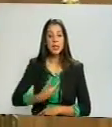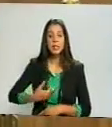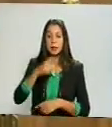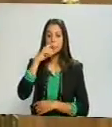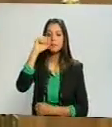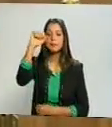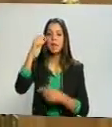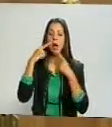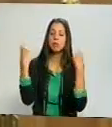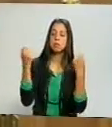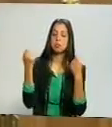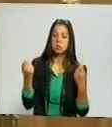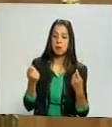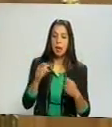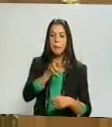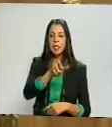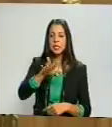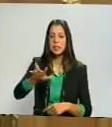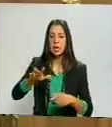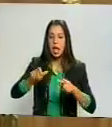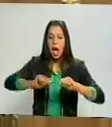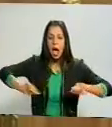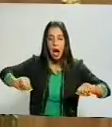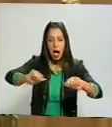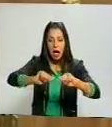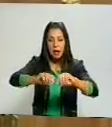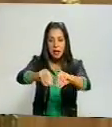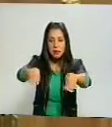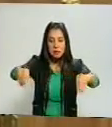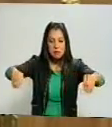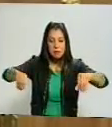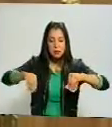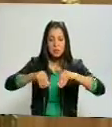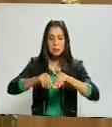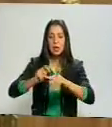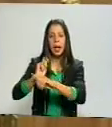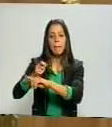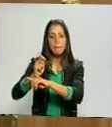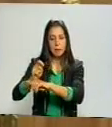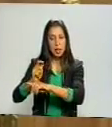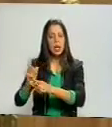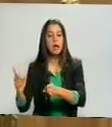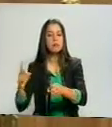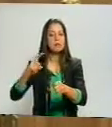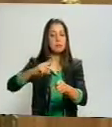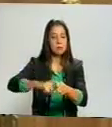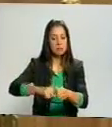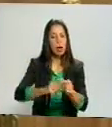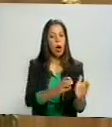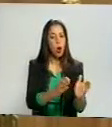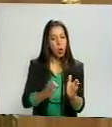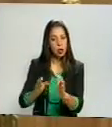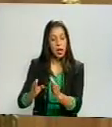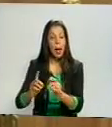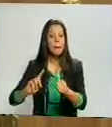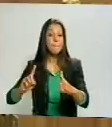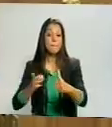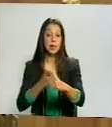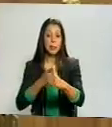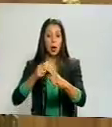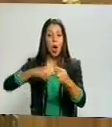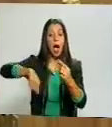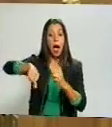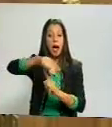decretó 23 áreas para el uso minero como parte del compromiso de una organización y protección de la